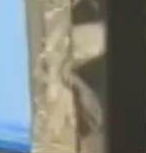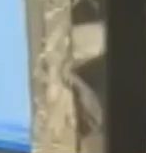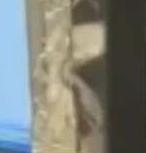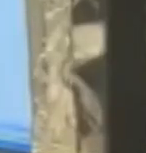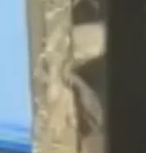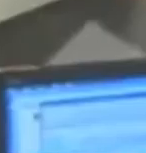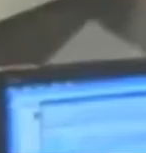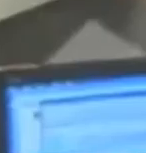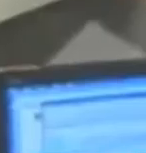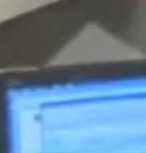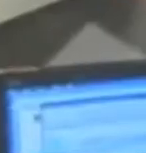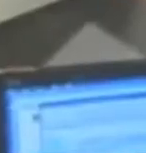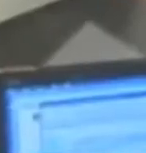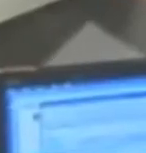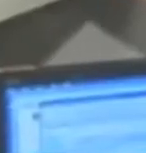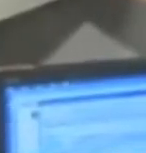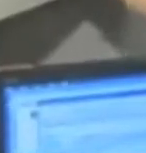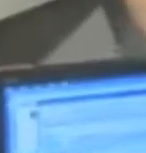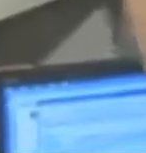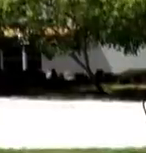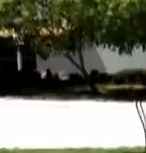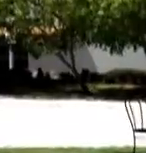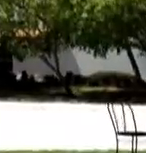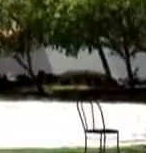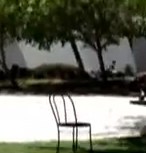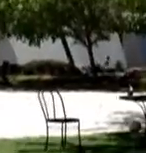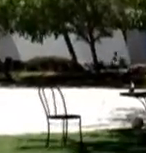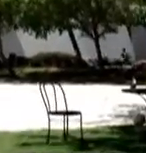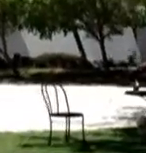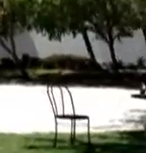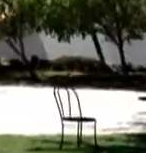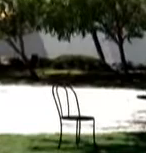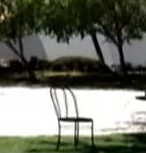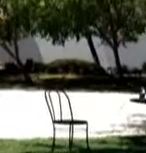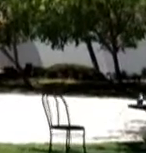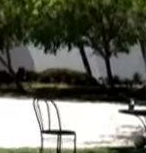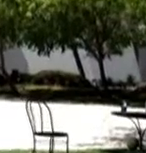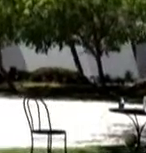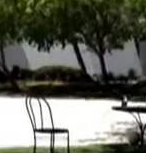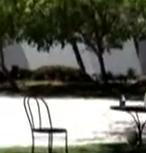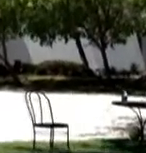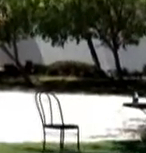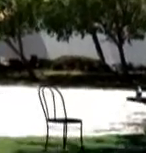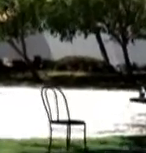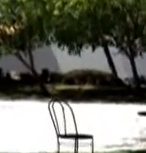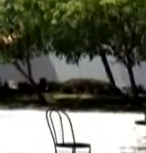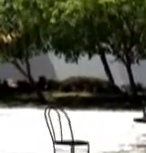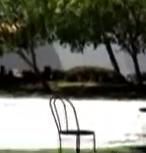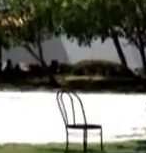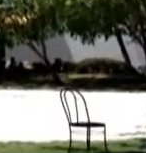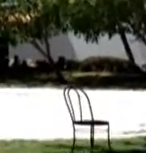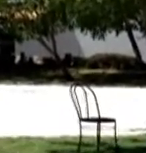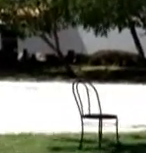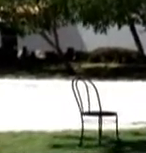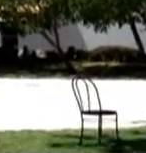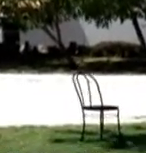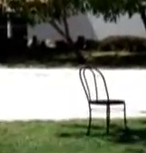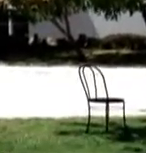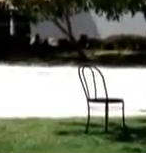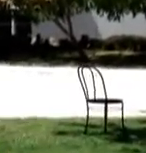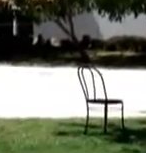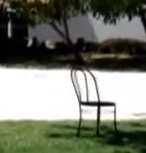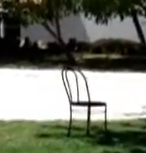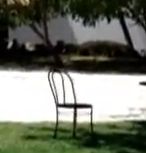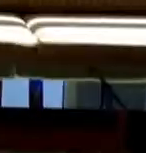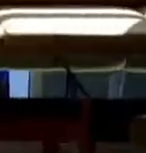especial señalaba que las mujeres no tienen las mismas capacidades que un hombre en este círculo y que no se debe